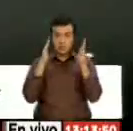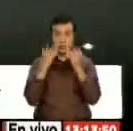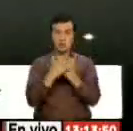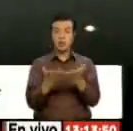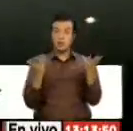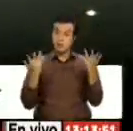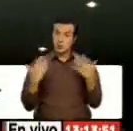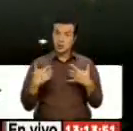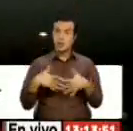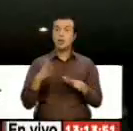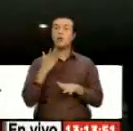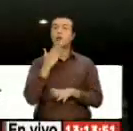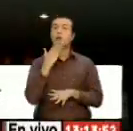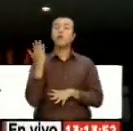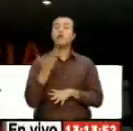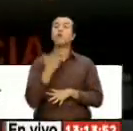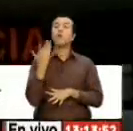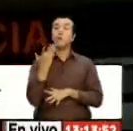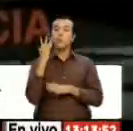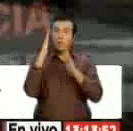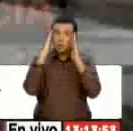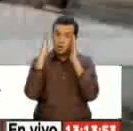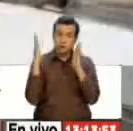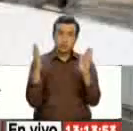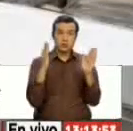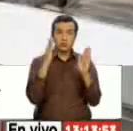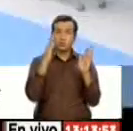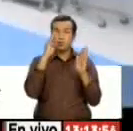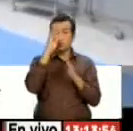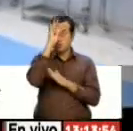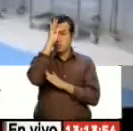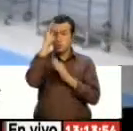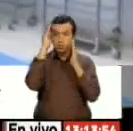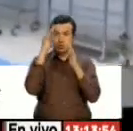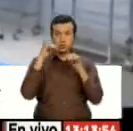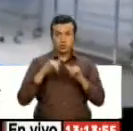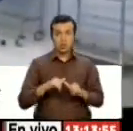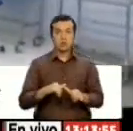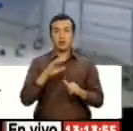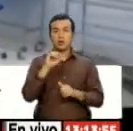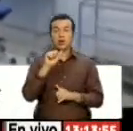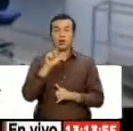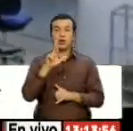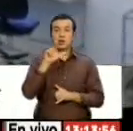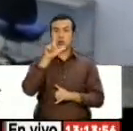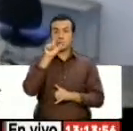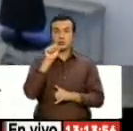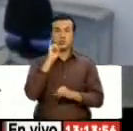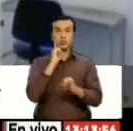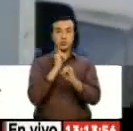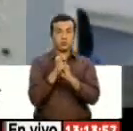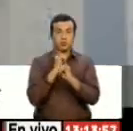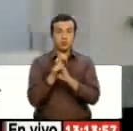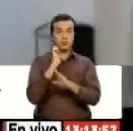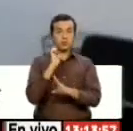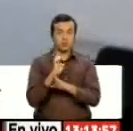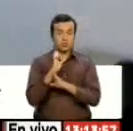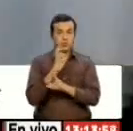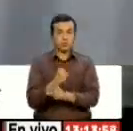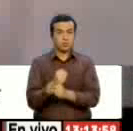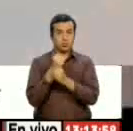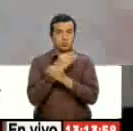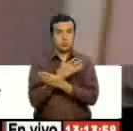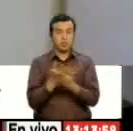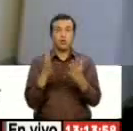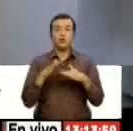se busca descongestionar la atención médica en el Hospital Carlos Andrade Marín del Instituto Ecuatoriano de Seguridad Social, que queda